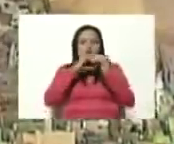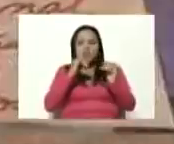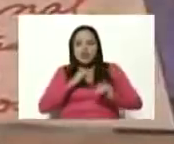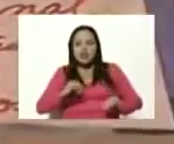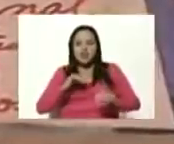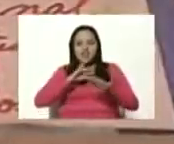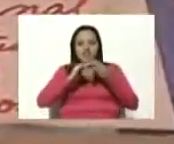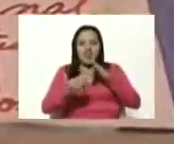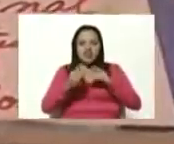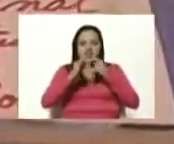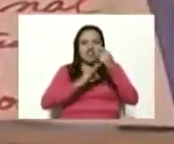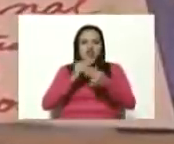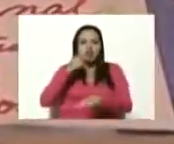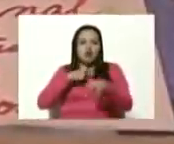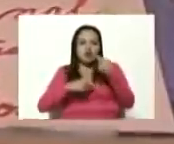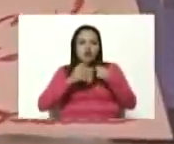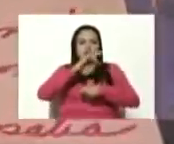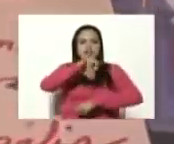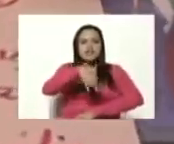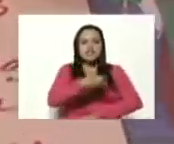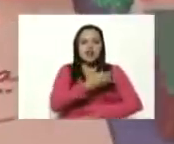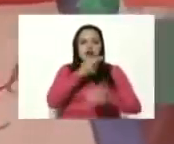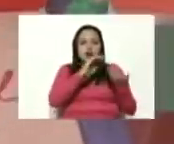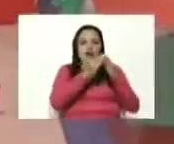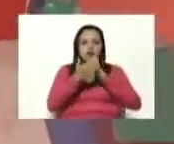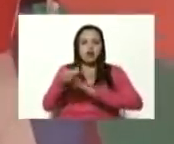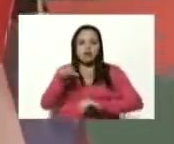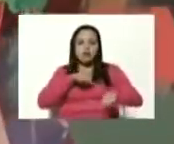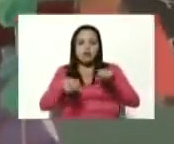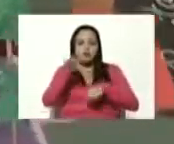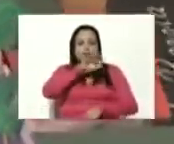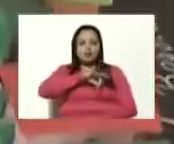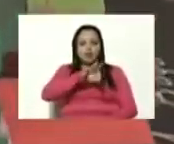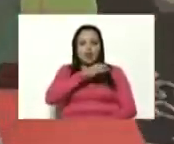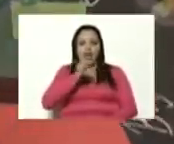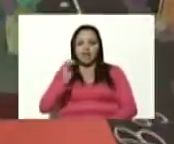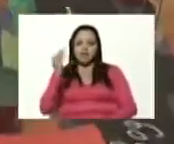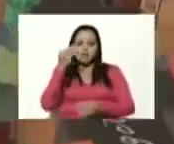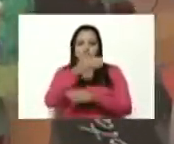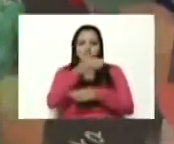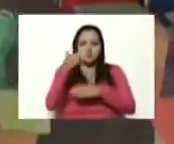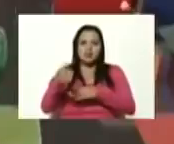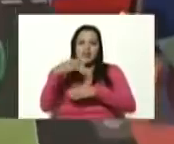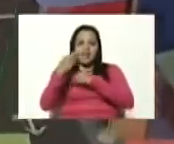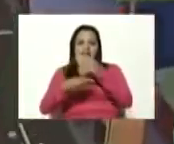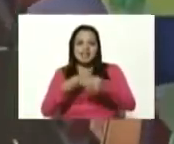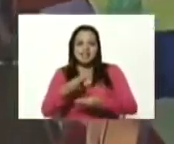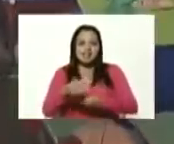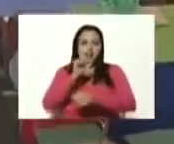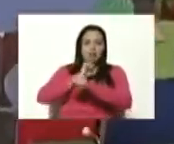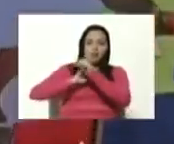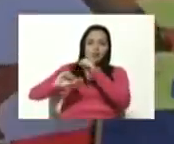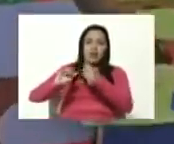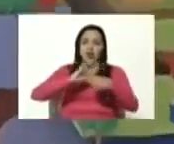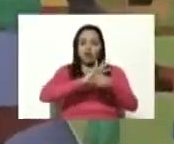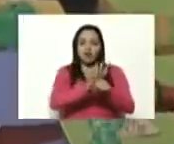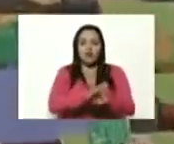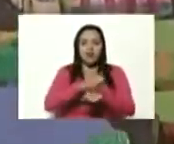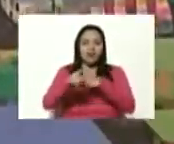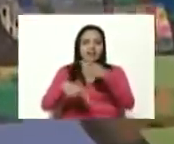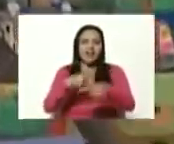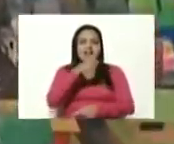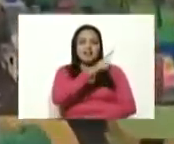Universidad para la Comuna y los movimientos sociales hayan llegado al barrio. Presidente, le hacemos la guerra al COVID cada 15